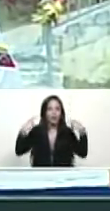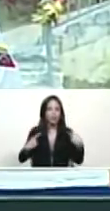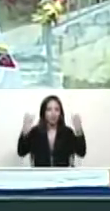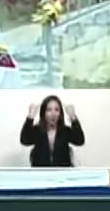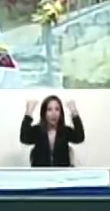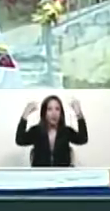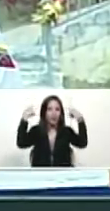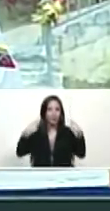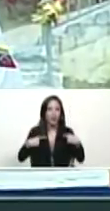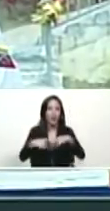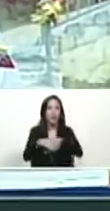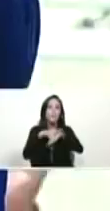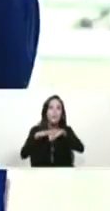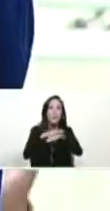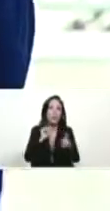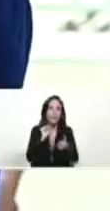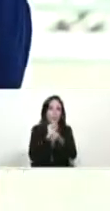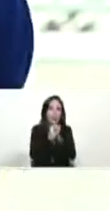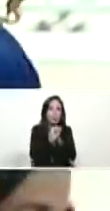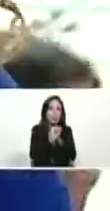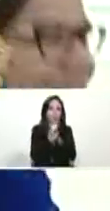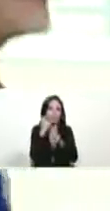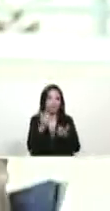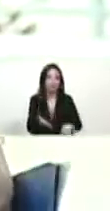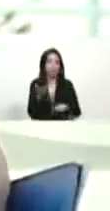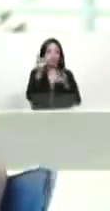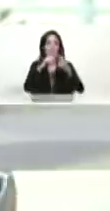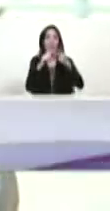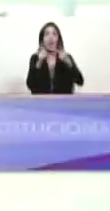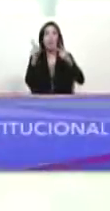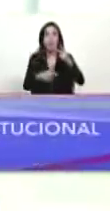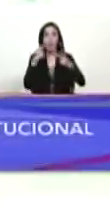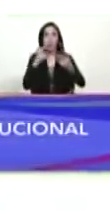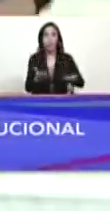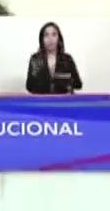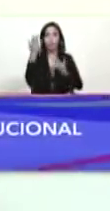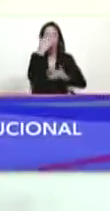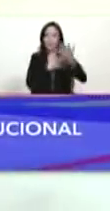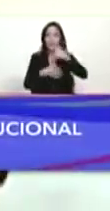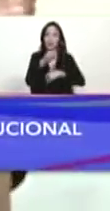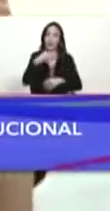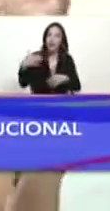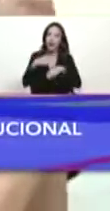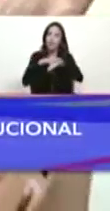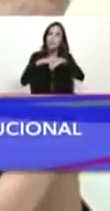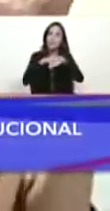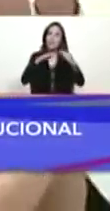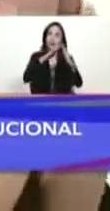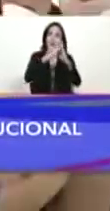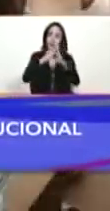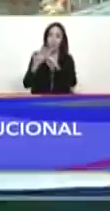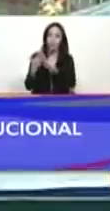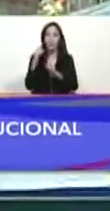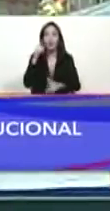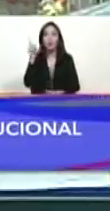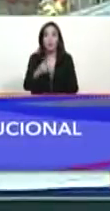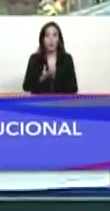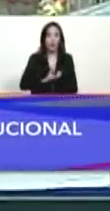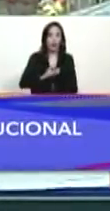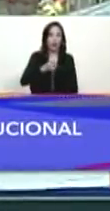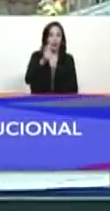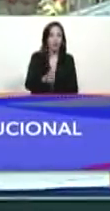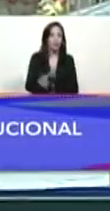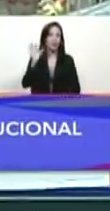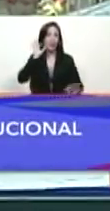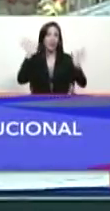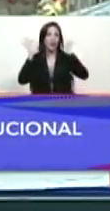a la ministra de Comunas, camarada Blanca Scout, a la alcaldesa de Caracas, doña